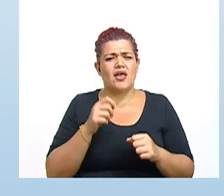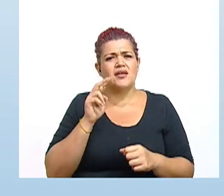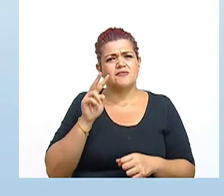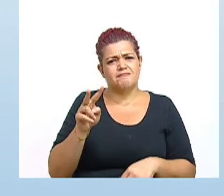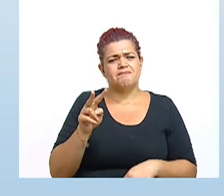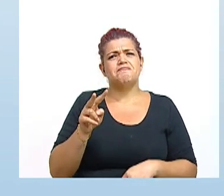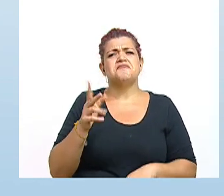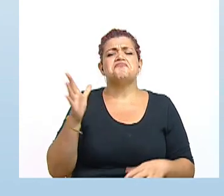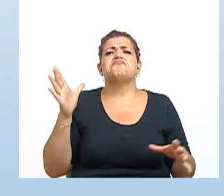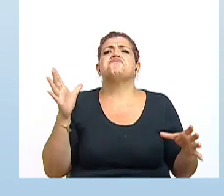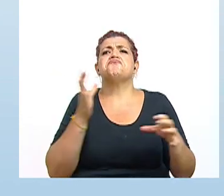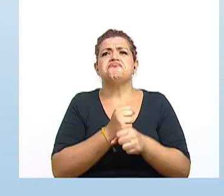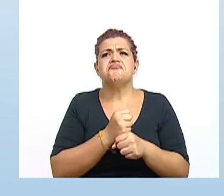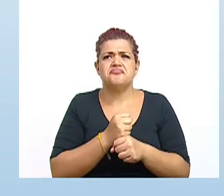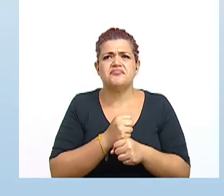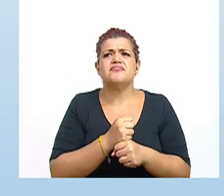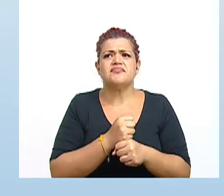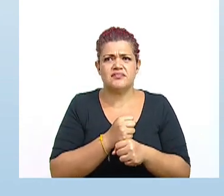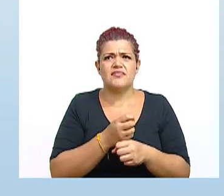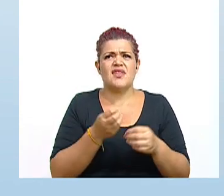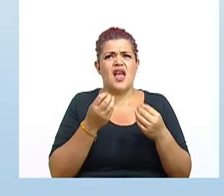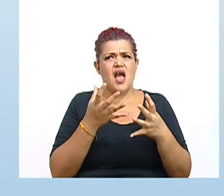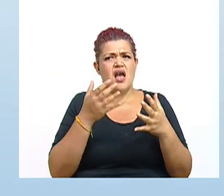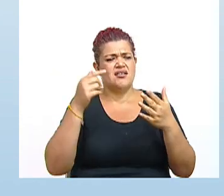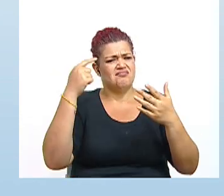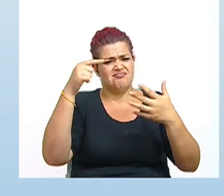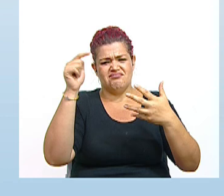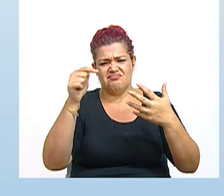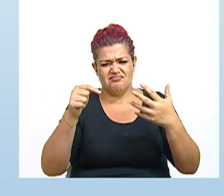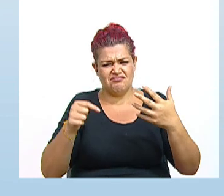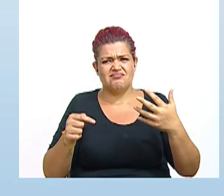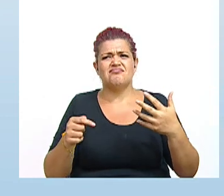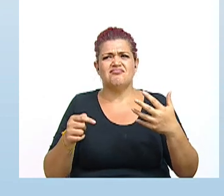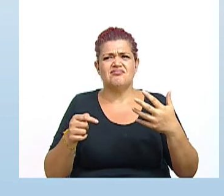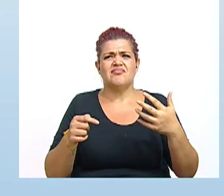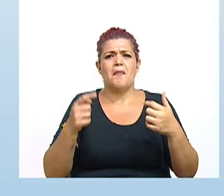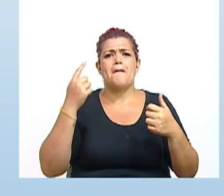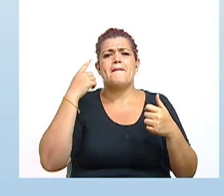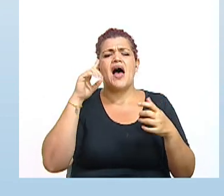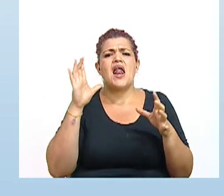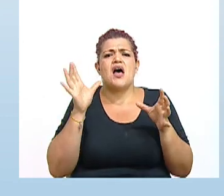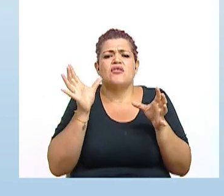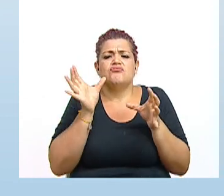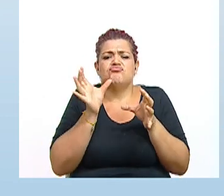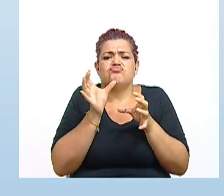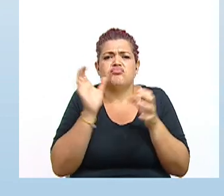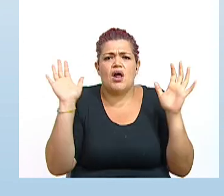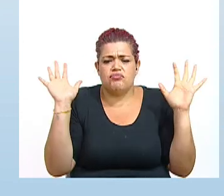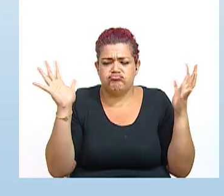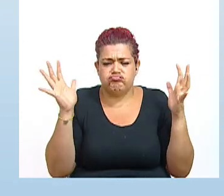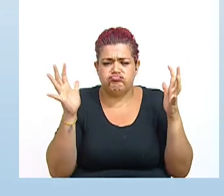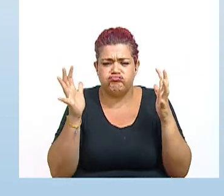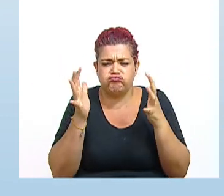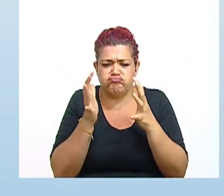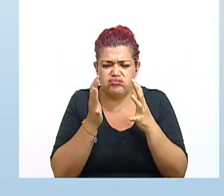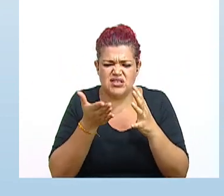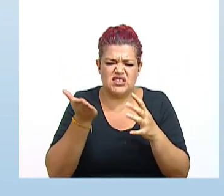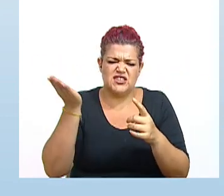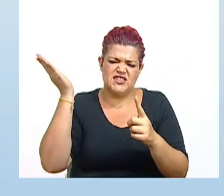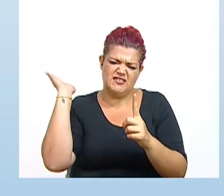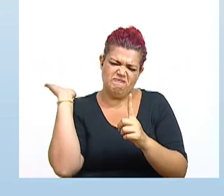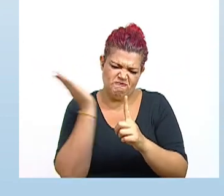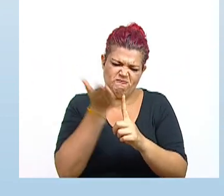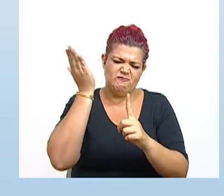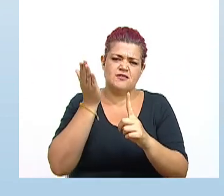entonces, haciendo un resumen, que existen una serie de medidas que podemos aplicar para reducir el impacto que le estamos causando al medio